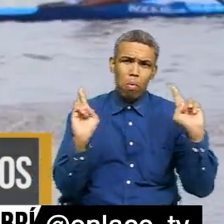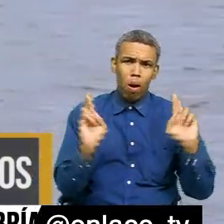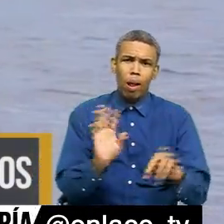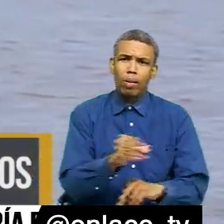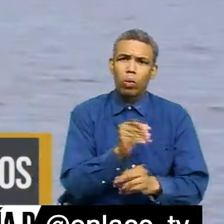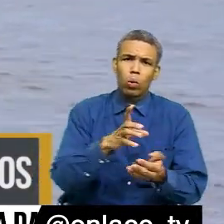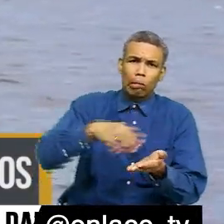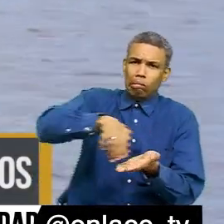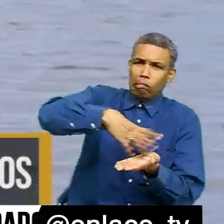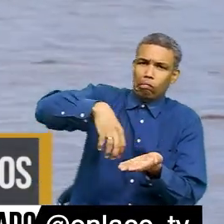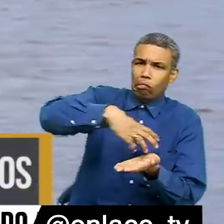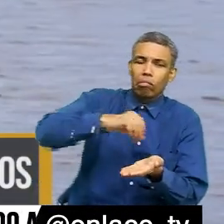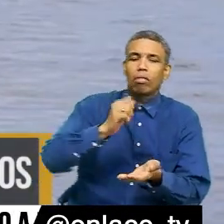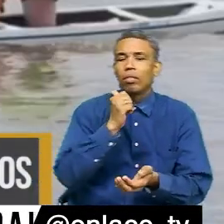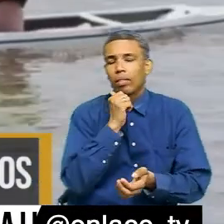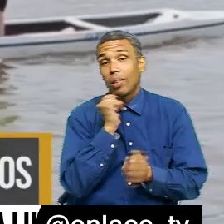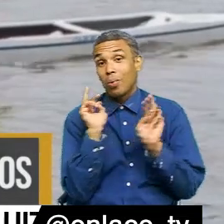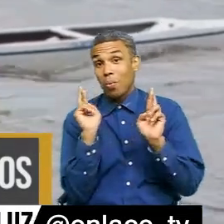barranqueños. Somos